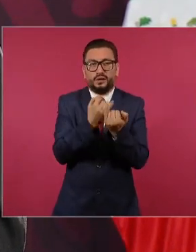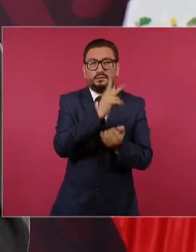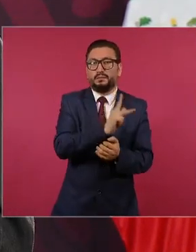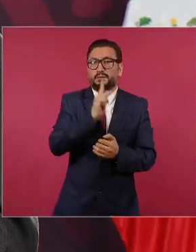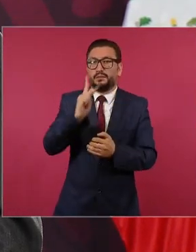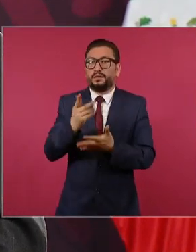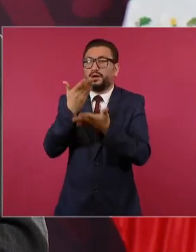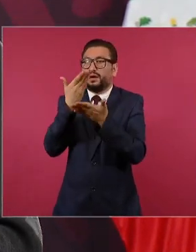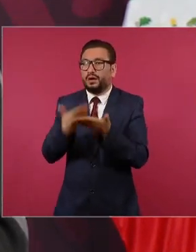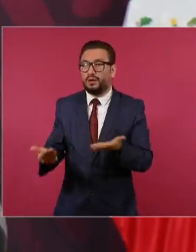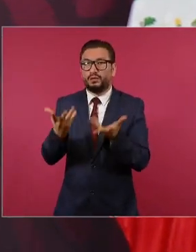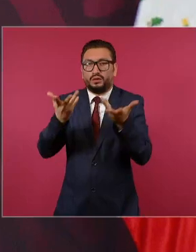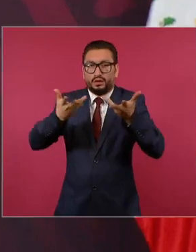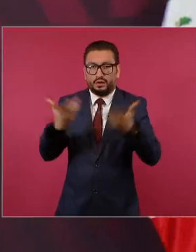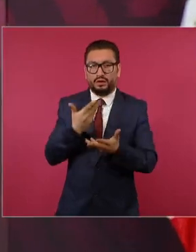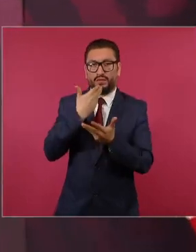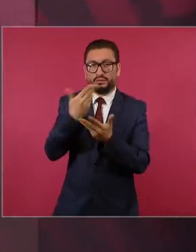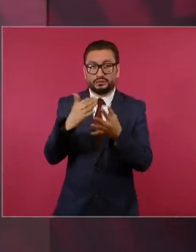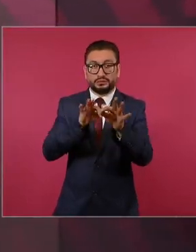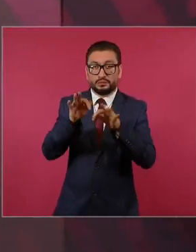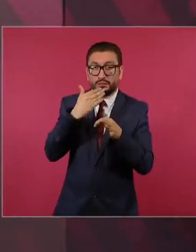pero hay quienes todavía,